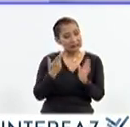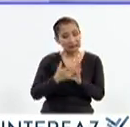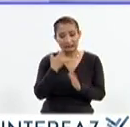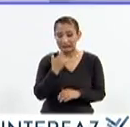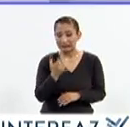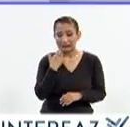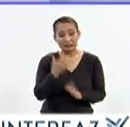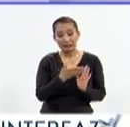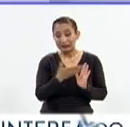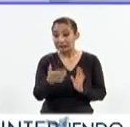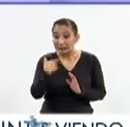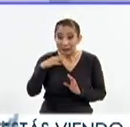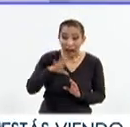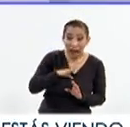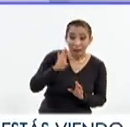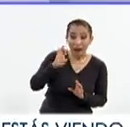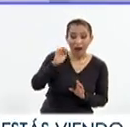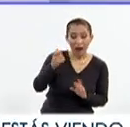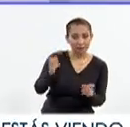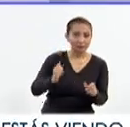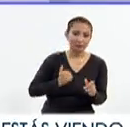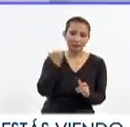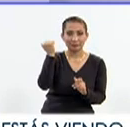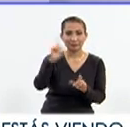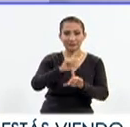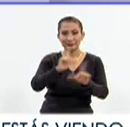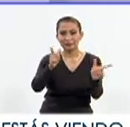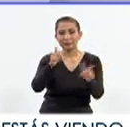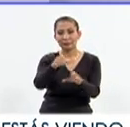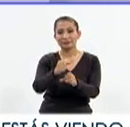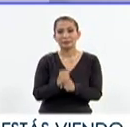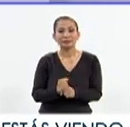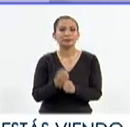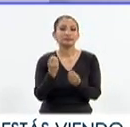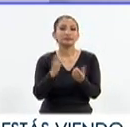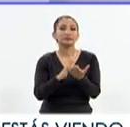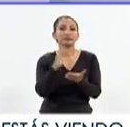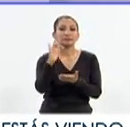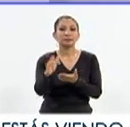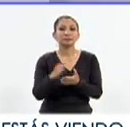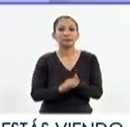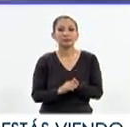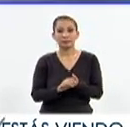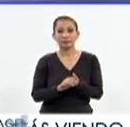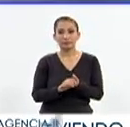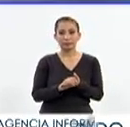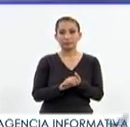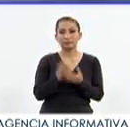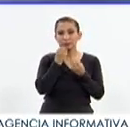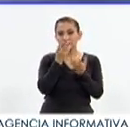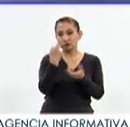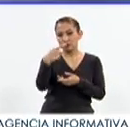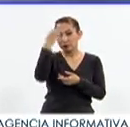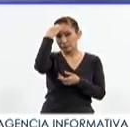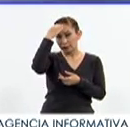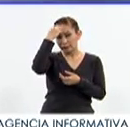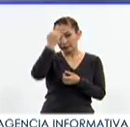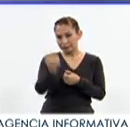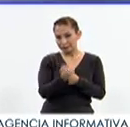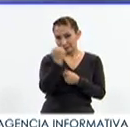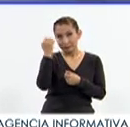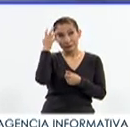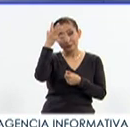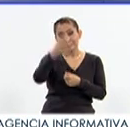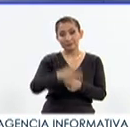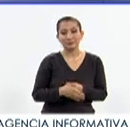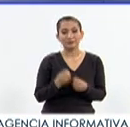el tiempo para que cuando llegue esta oportunidad estén listos para tomarla. Muchísimas gracias, por habernos compartido tu experiencia y muchísimo éxito